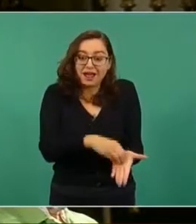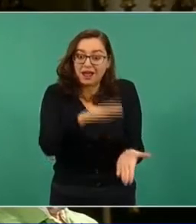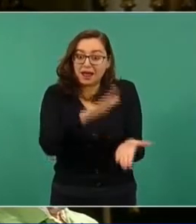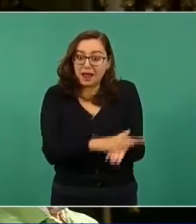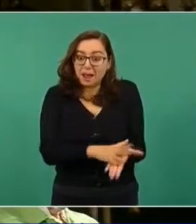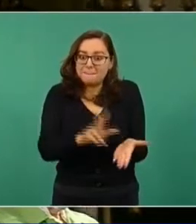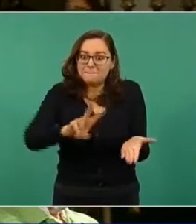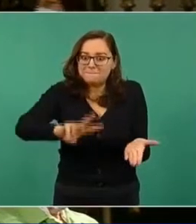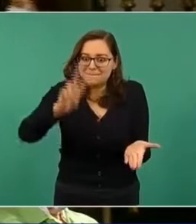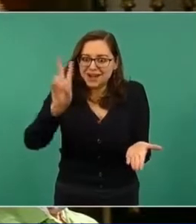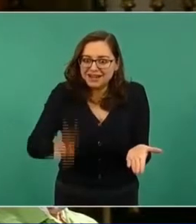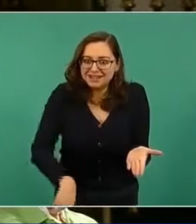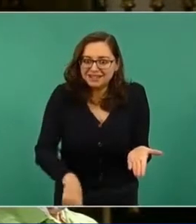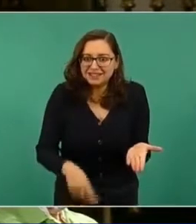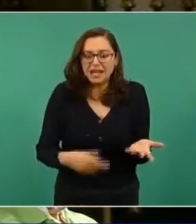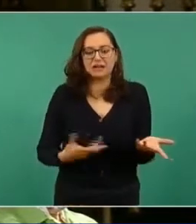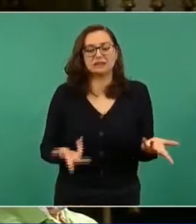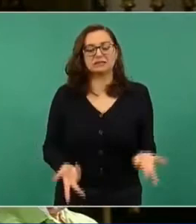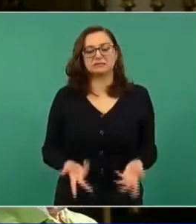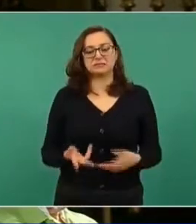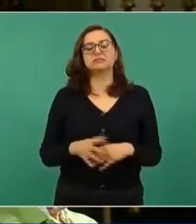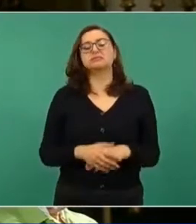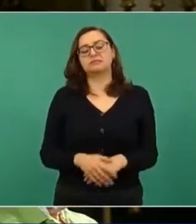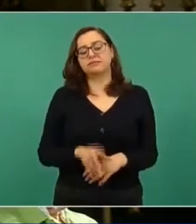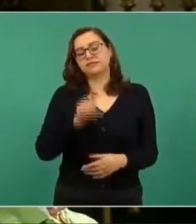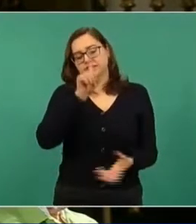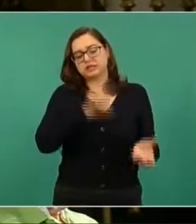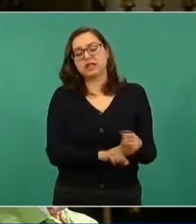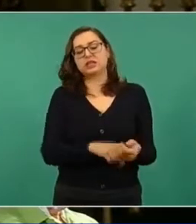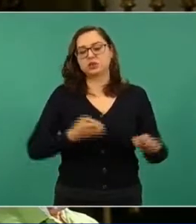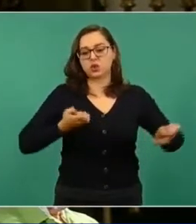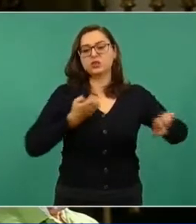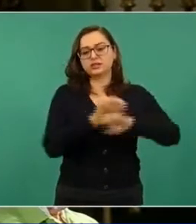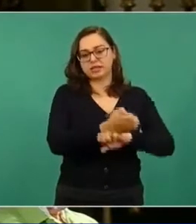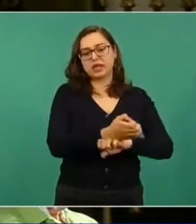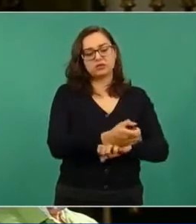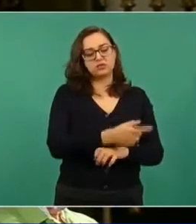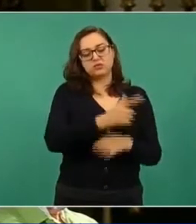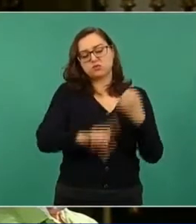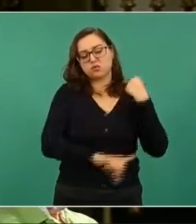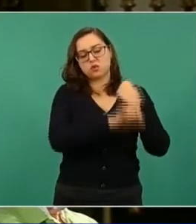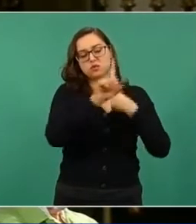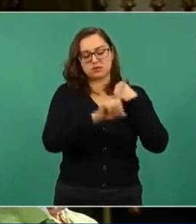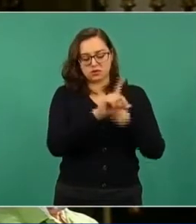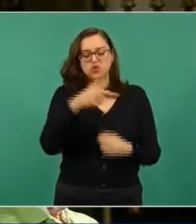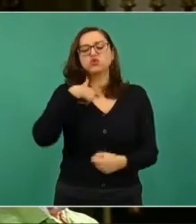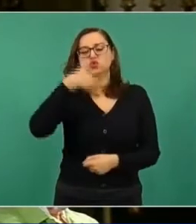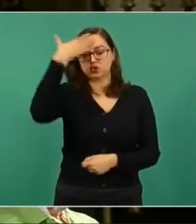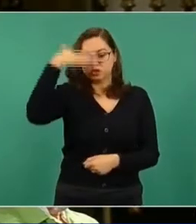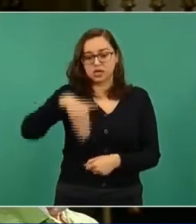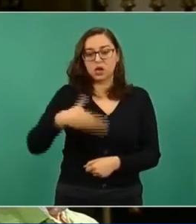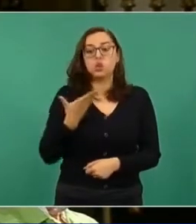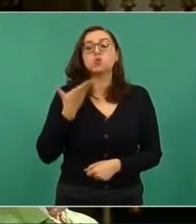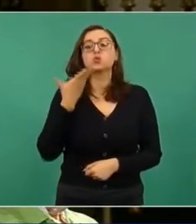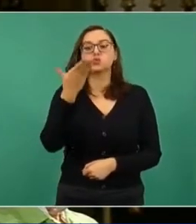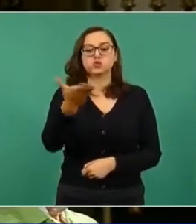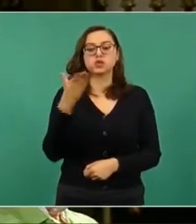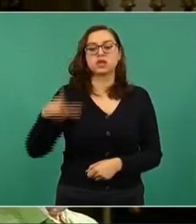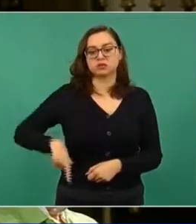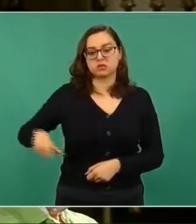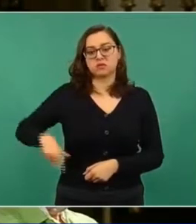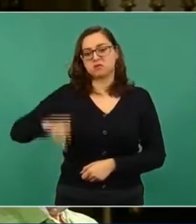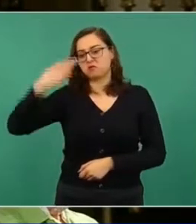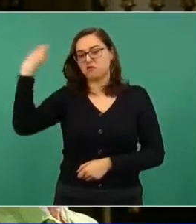oficiales. Presidente, es un tema local, sé que no hay jurisdicción federal directa, pero el hecho de que se trate de una